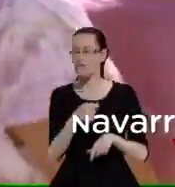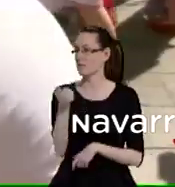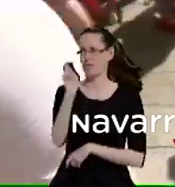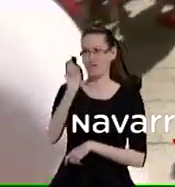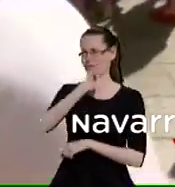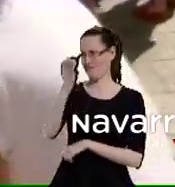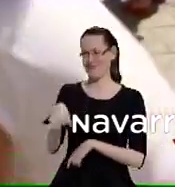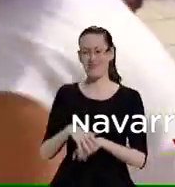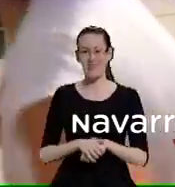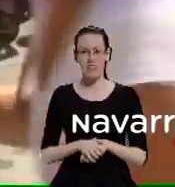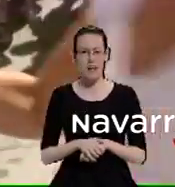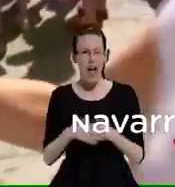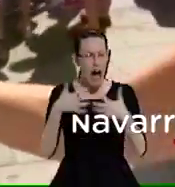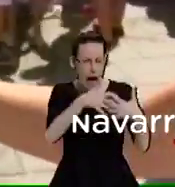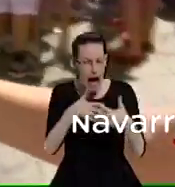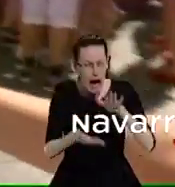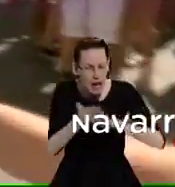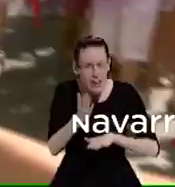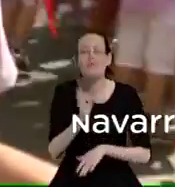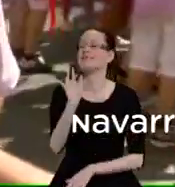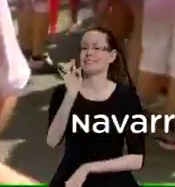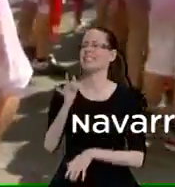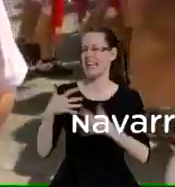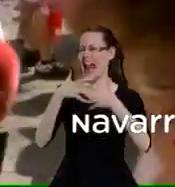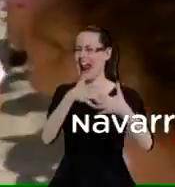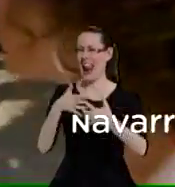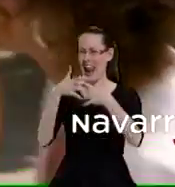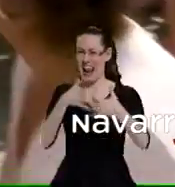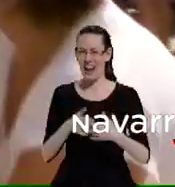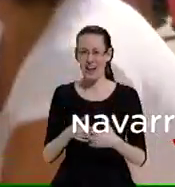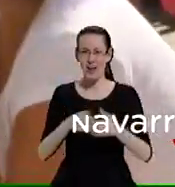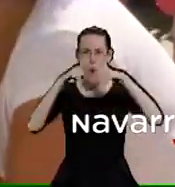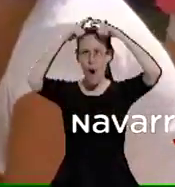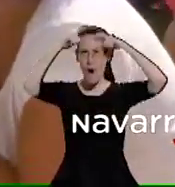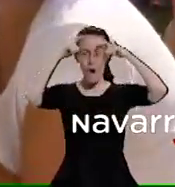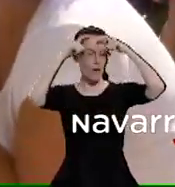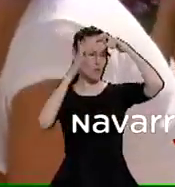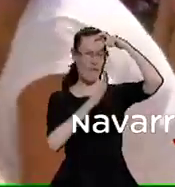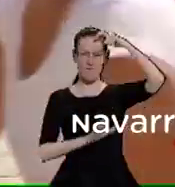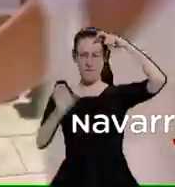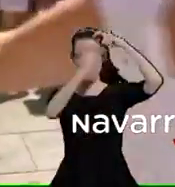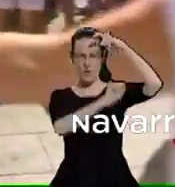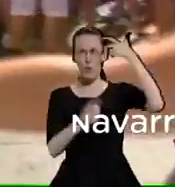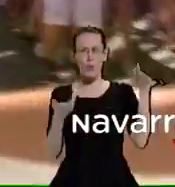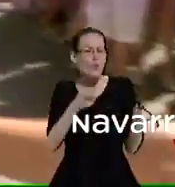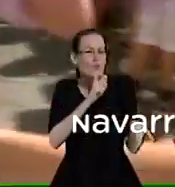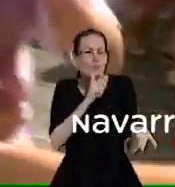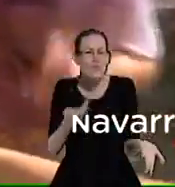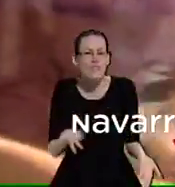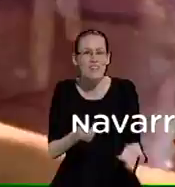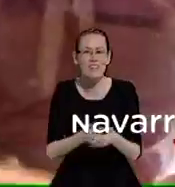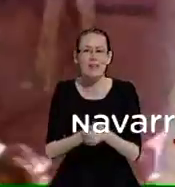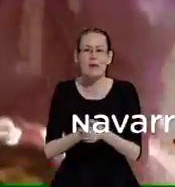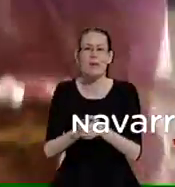la basura. ¿Vais a la guerra o a dónde vais? ¡A la guerra! ¡Qué casco tan ideal! ¿De dónde habéis sacado ese invento? Mira, la mitad